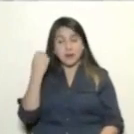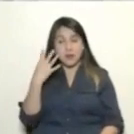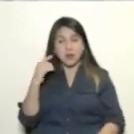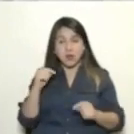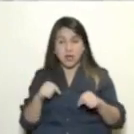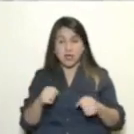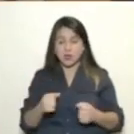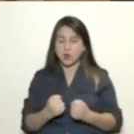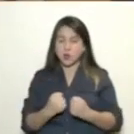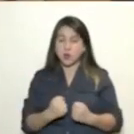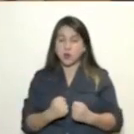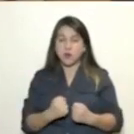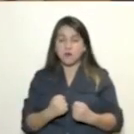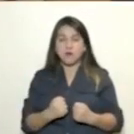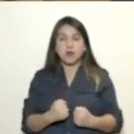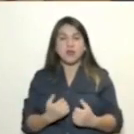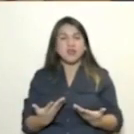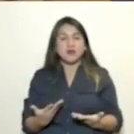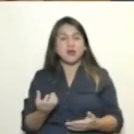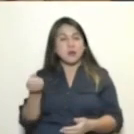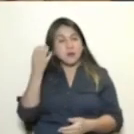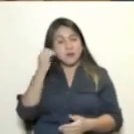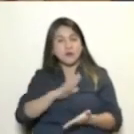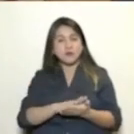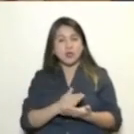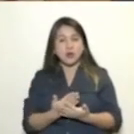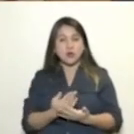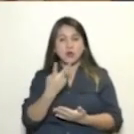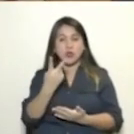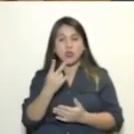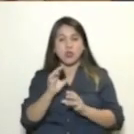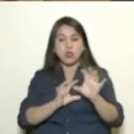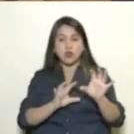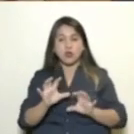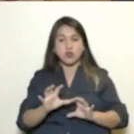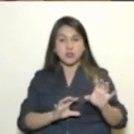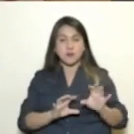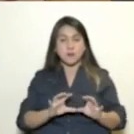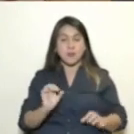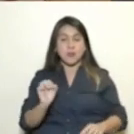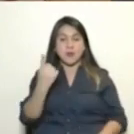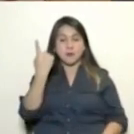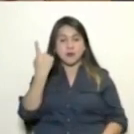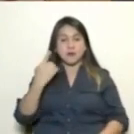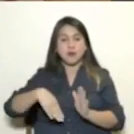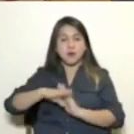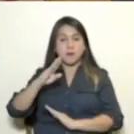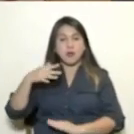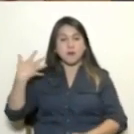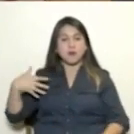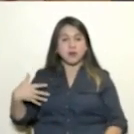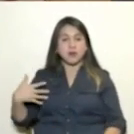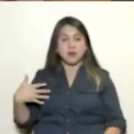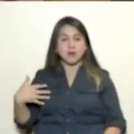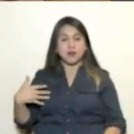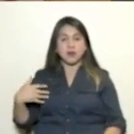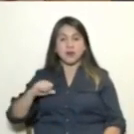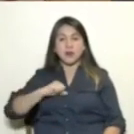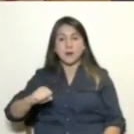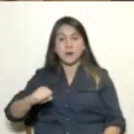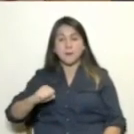duramente que la salud son dos cosas. Primero, lo más importante de todo,